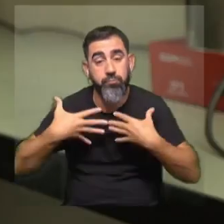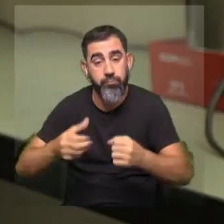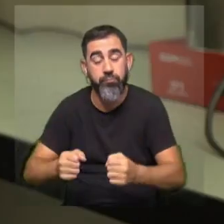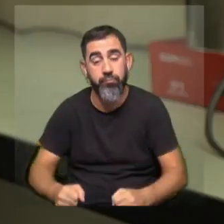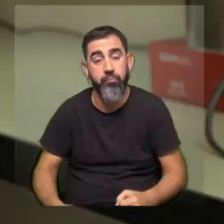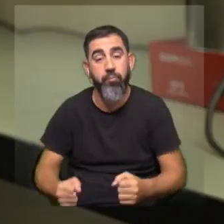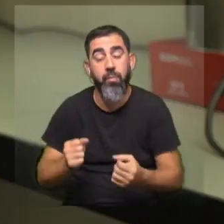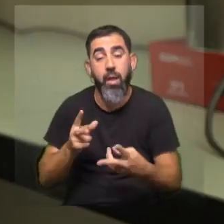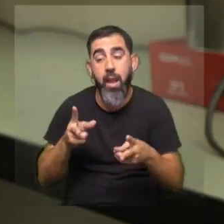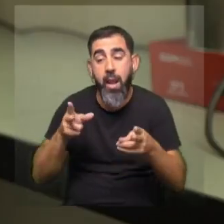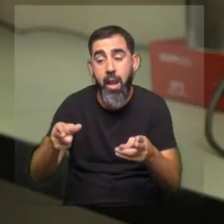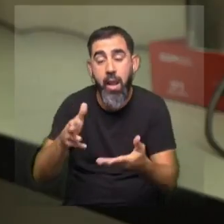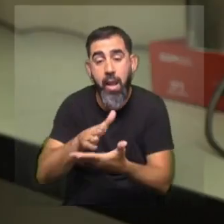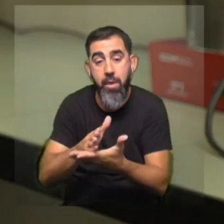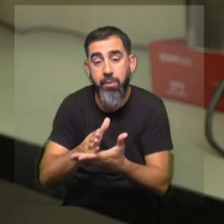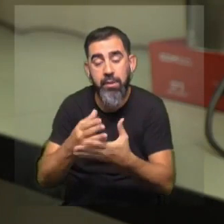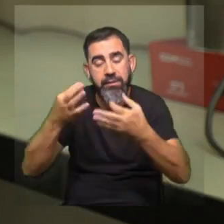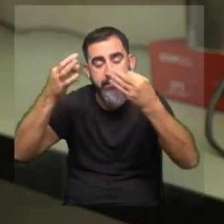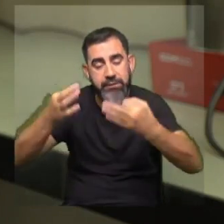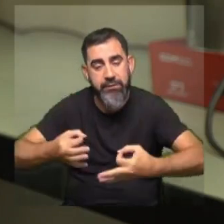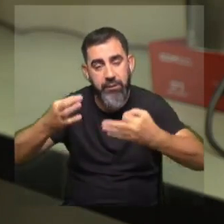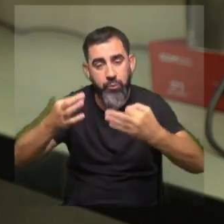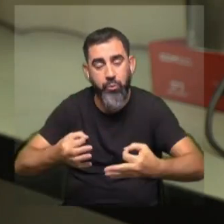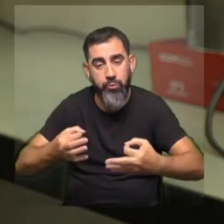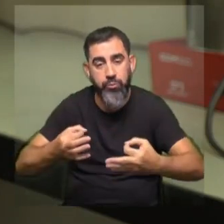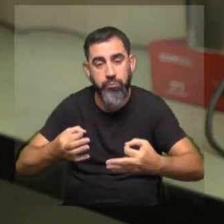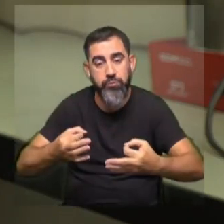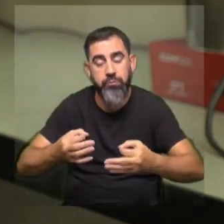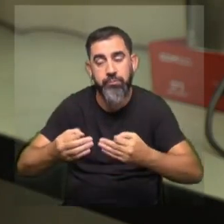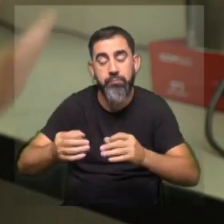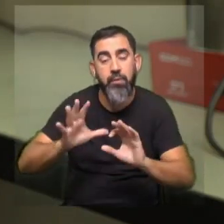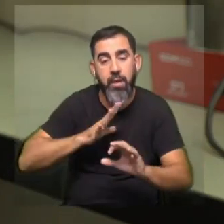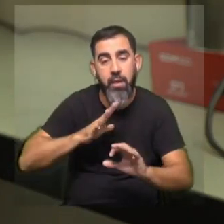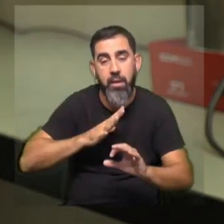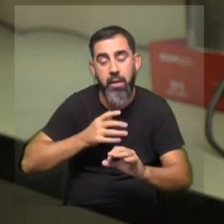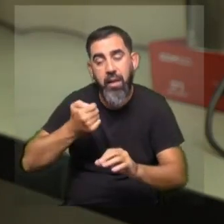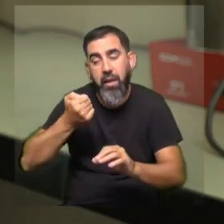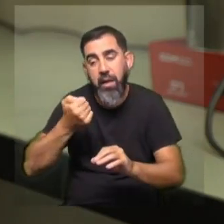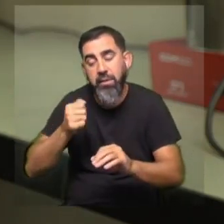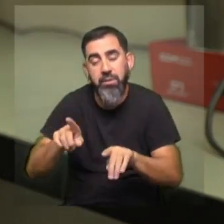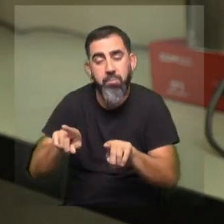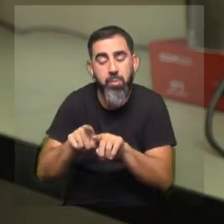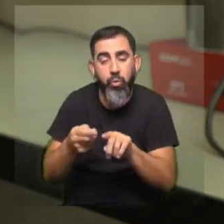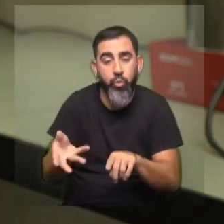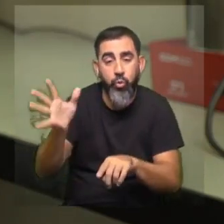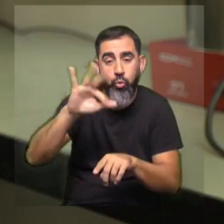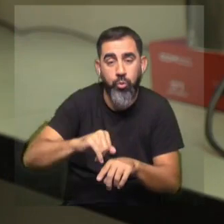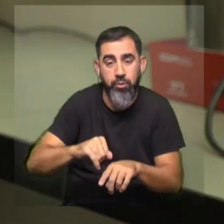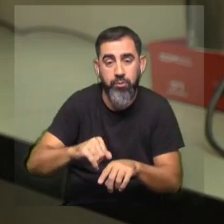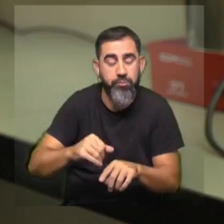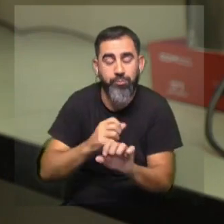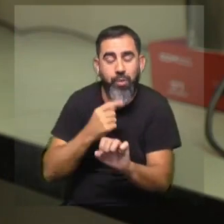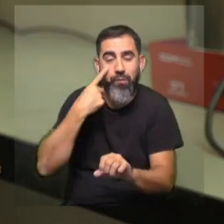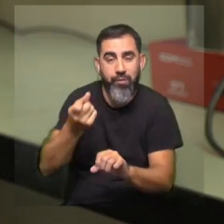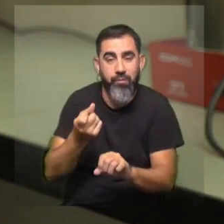que los límites que existen actualmente son muy seguros y están relativamente cercanos a lo que pasa cotidianamente y uno no puede evitar